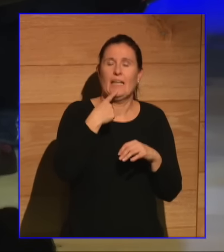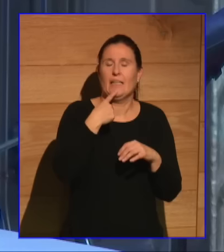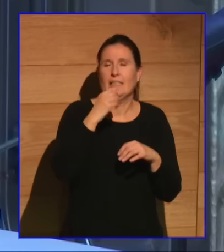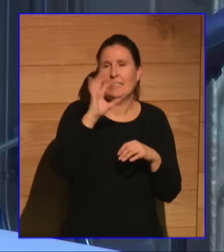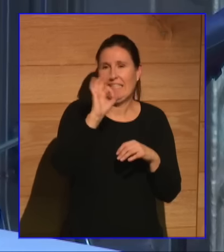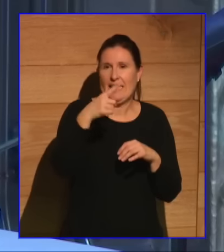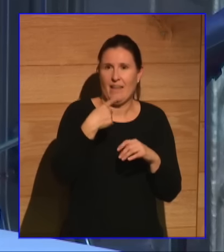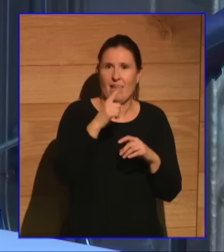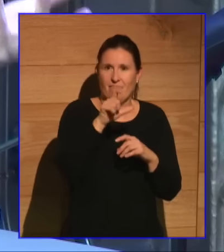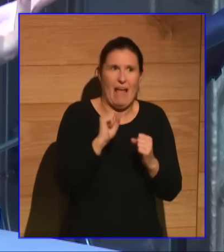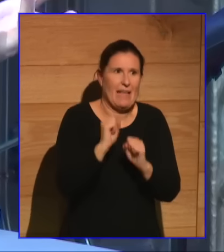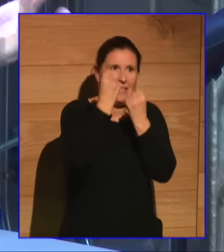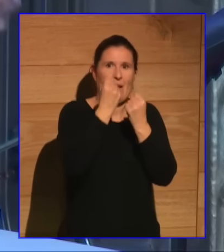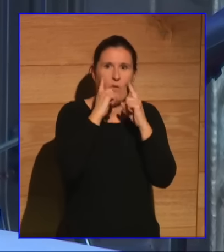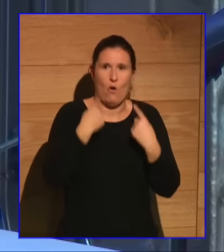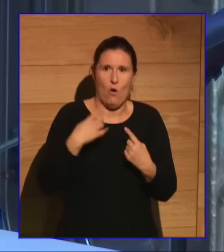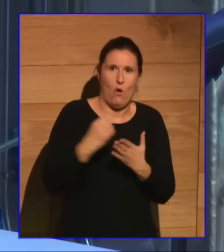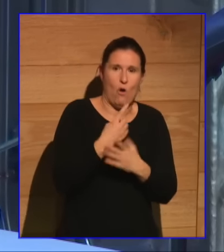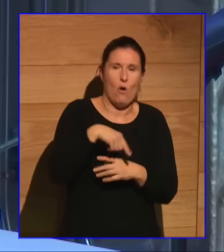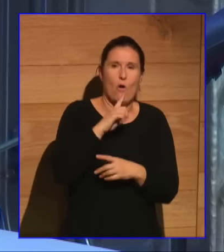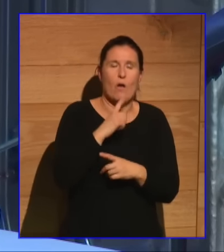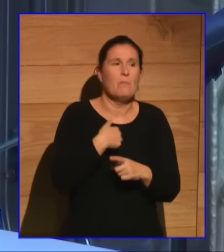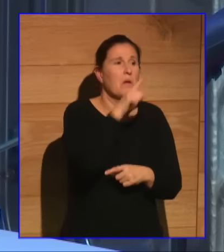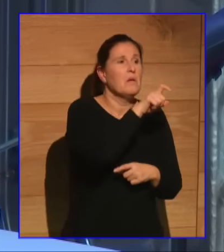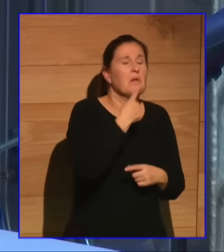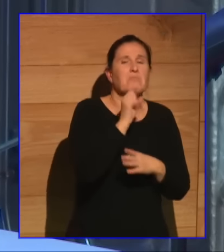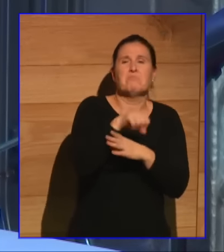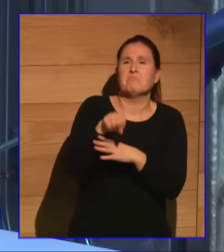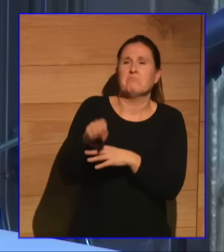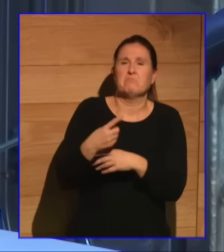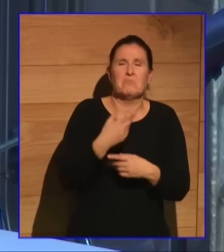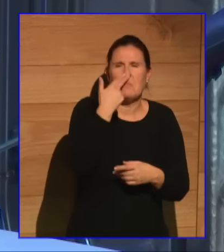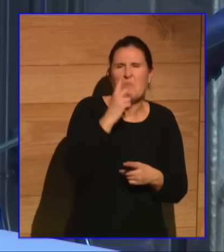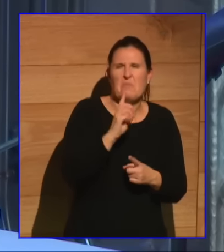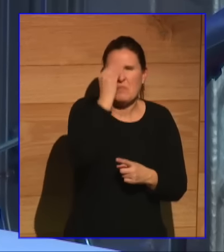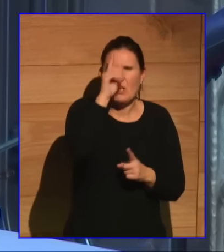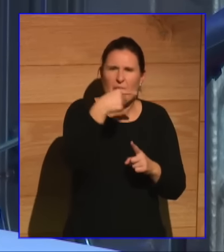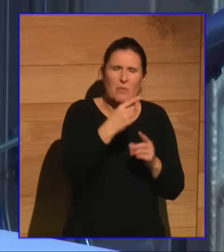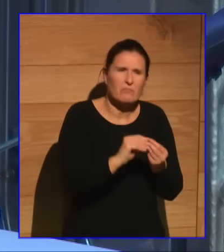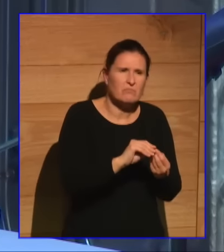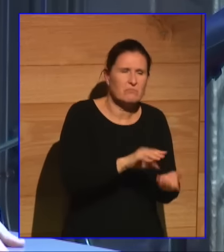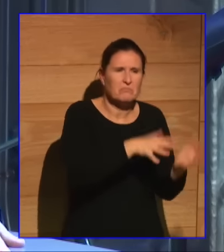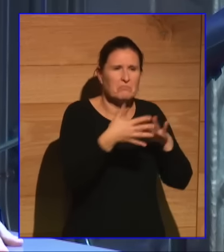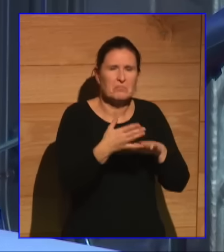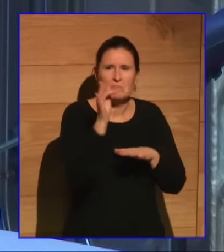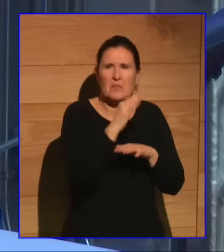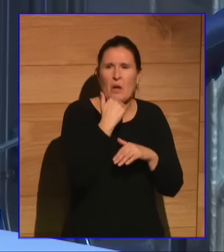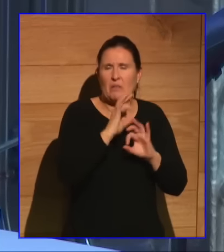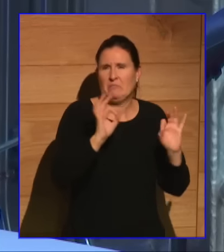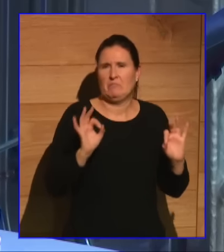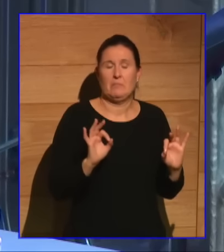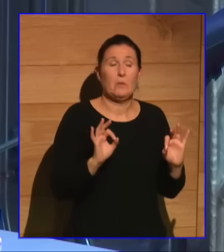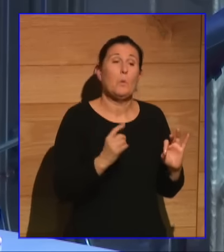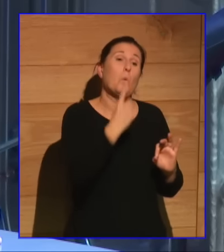vida. Pero no había nadie que escuchara, no había nadie que le pareciera interesante, que con eso se podía hacer algo. Hasta que un día entra en